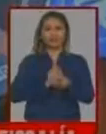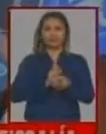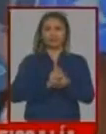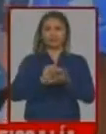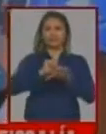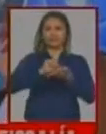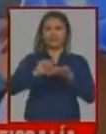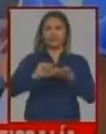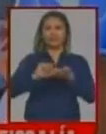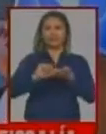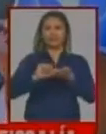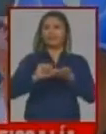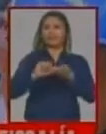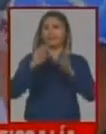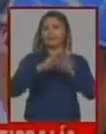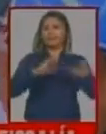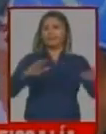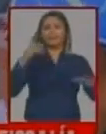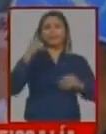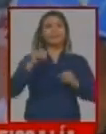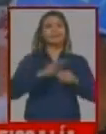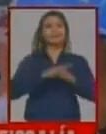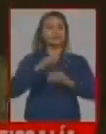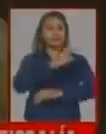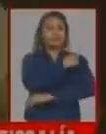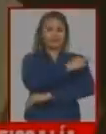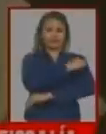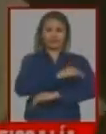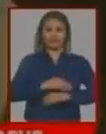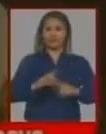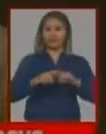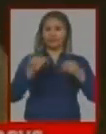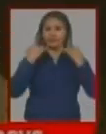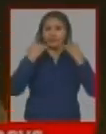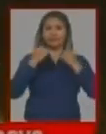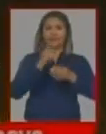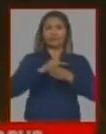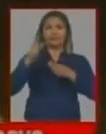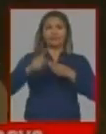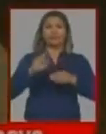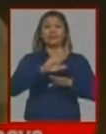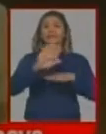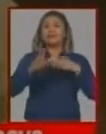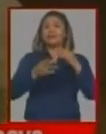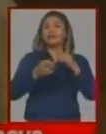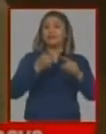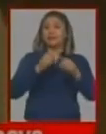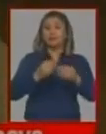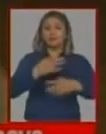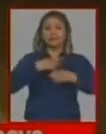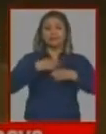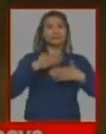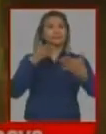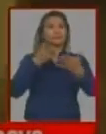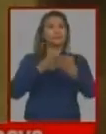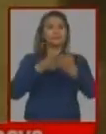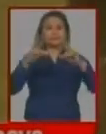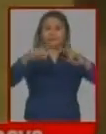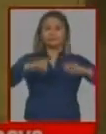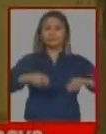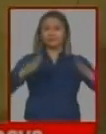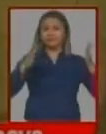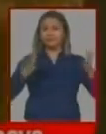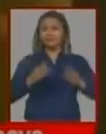médicos, cirujanos, pediatras que ha salido del hospital. Mientras declaraba la profesional, sus colegas de trabajo protestaban contra los